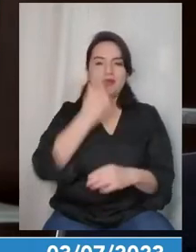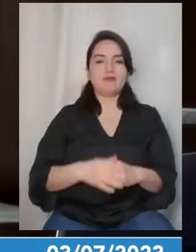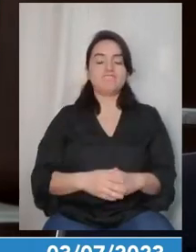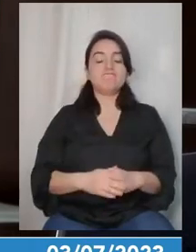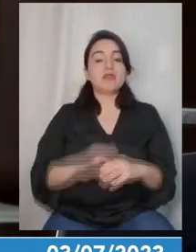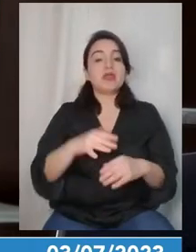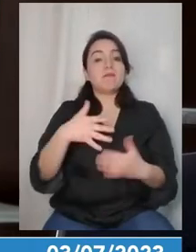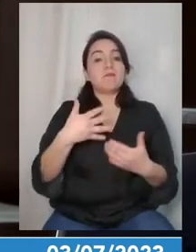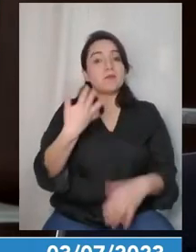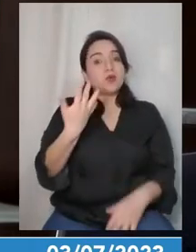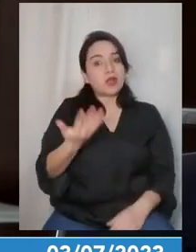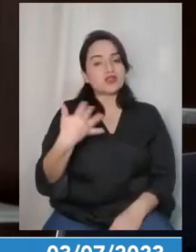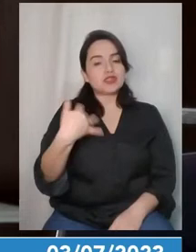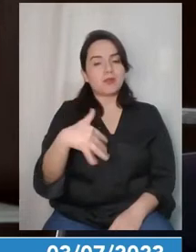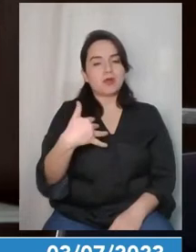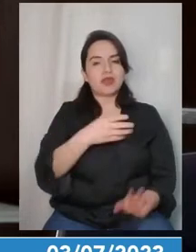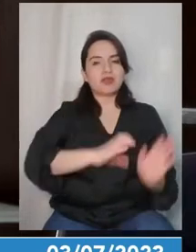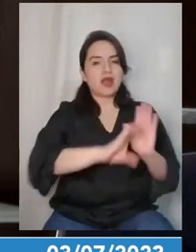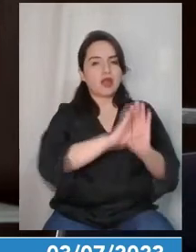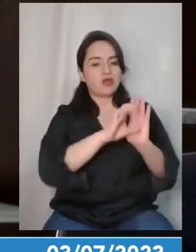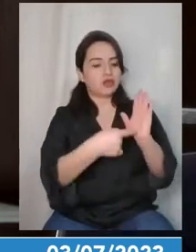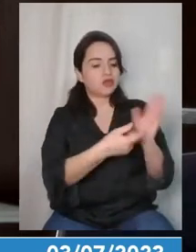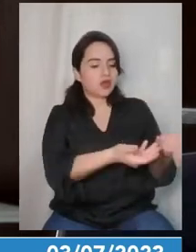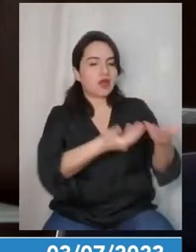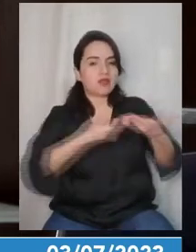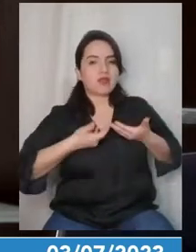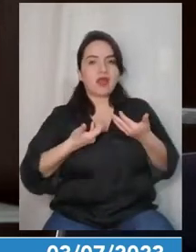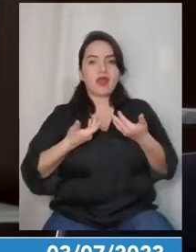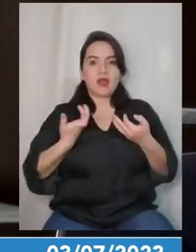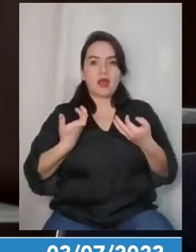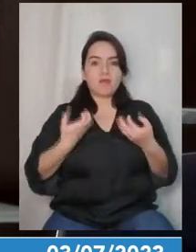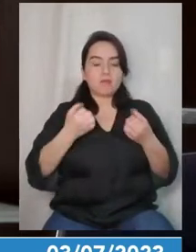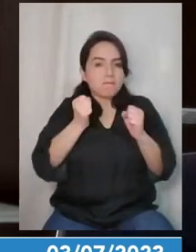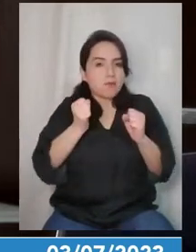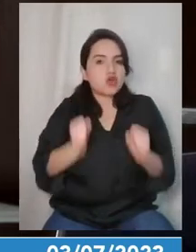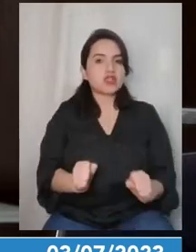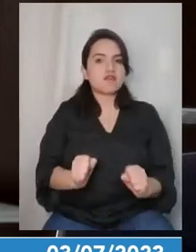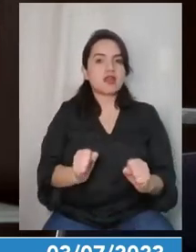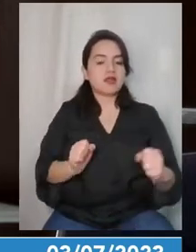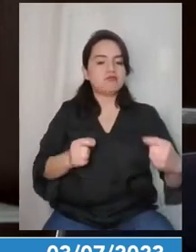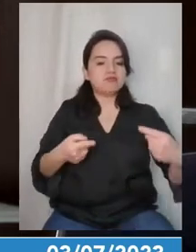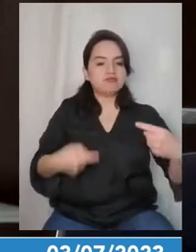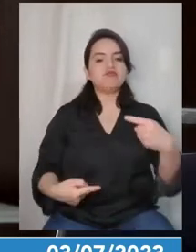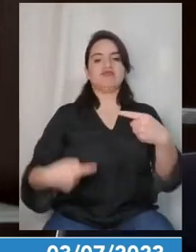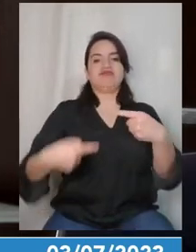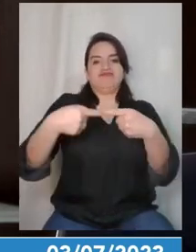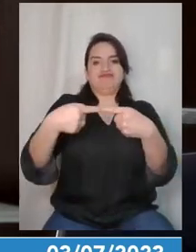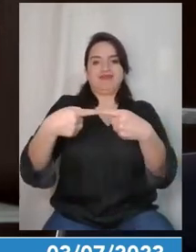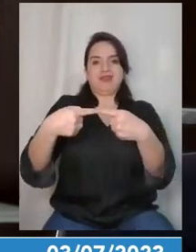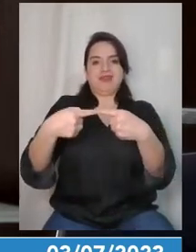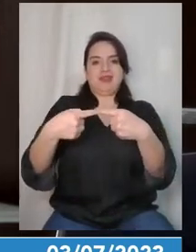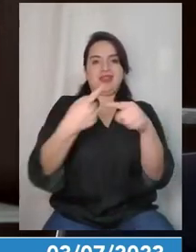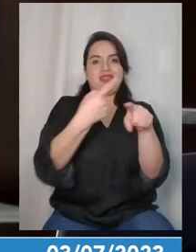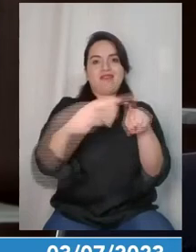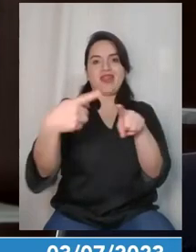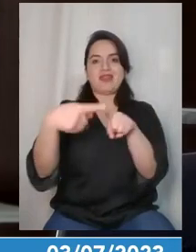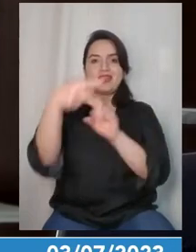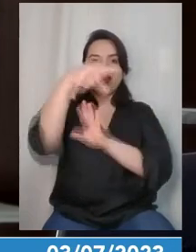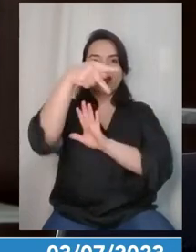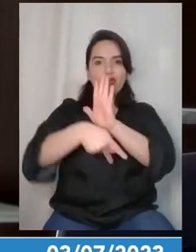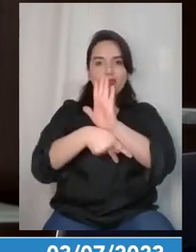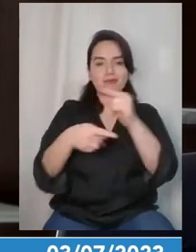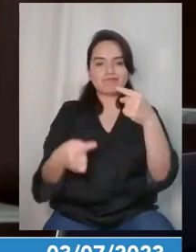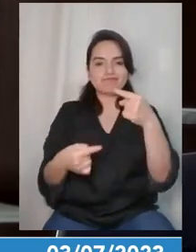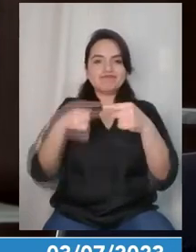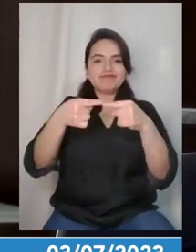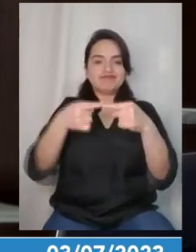nos entregue la posibilidad de lograr esta coherencia y comunicación entre las distintas normas. Además, hay un